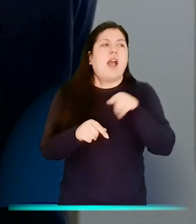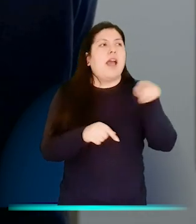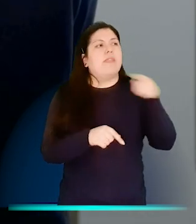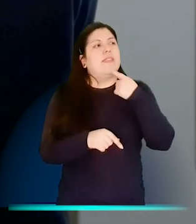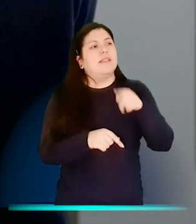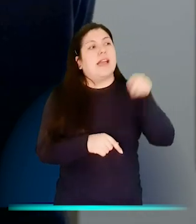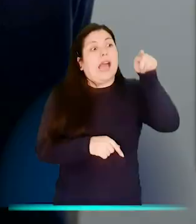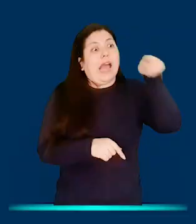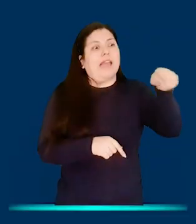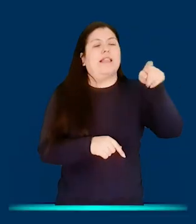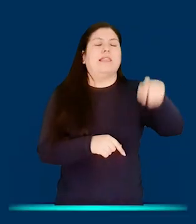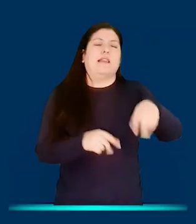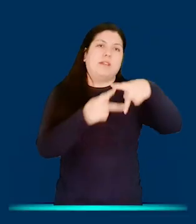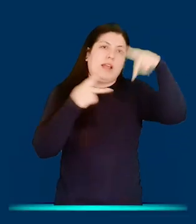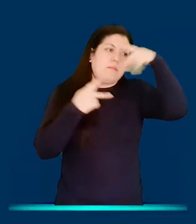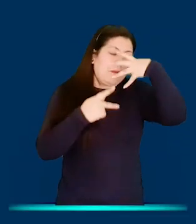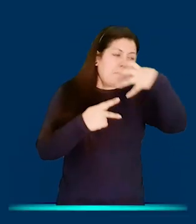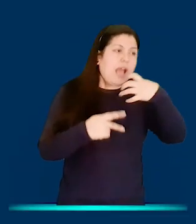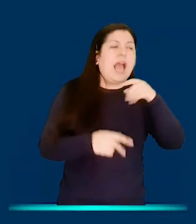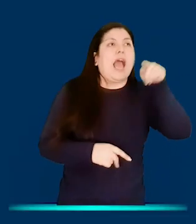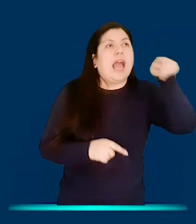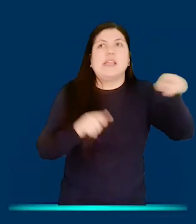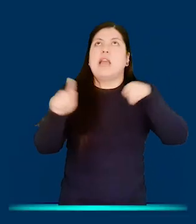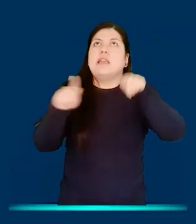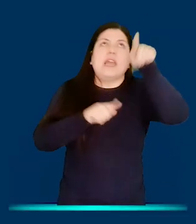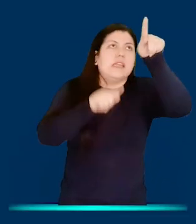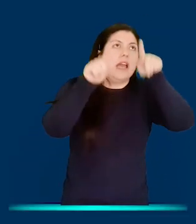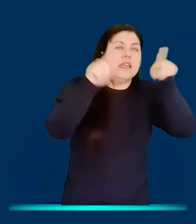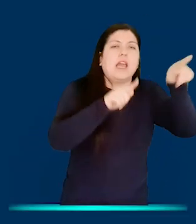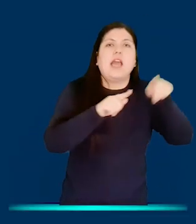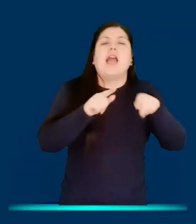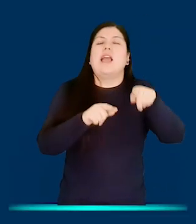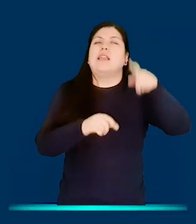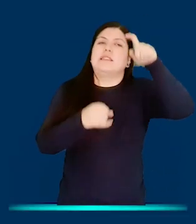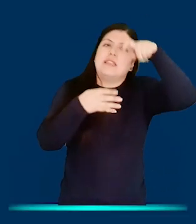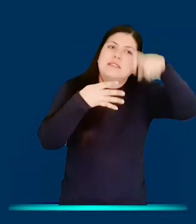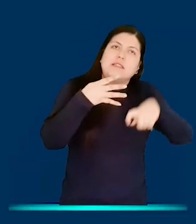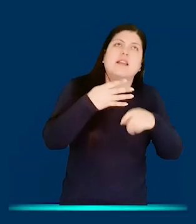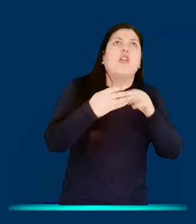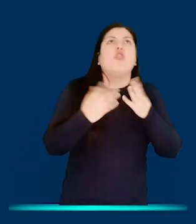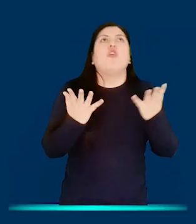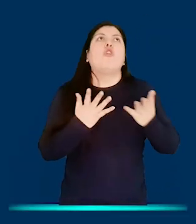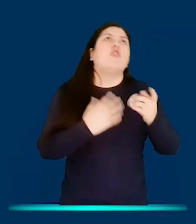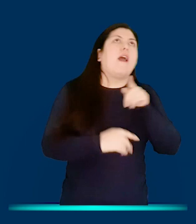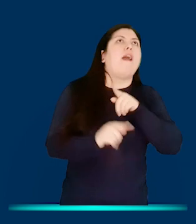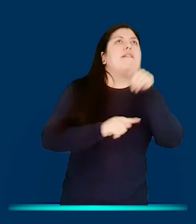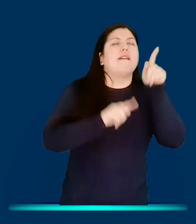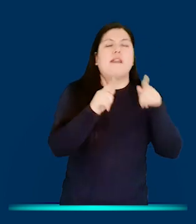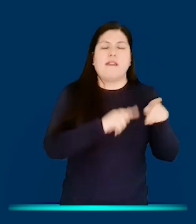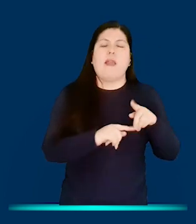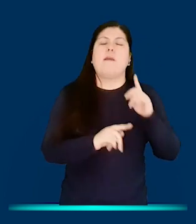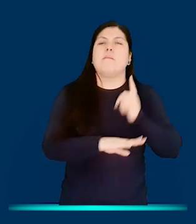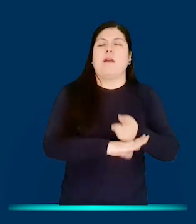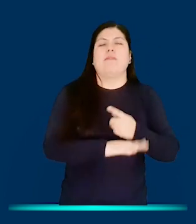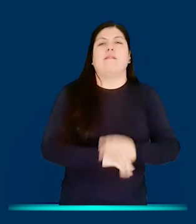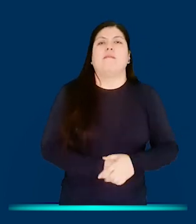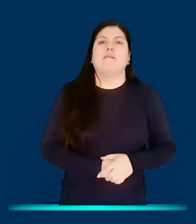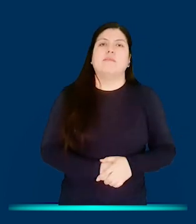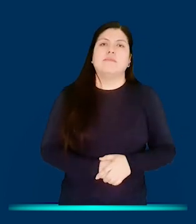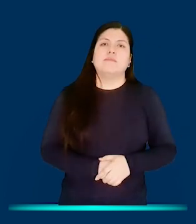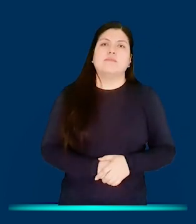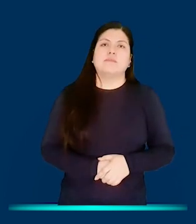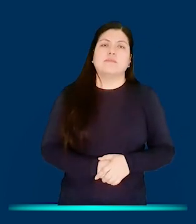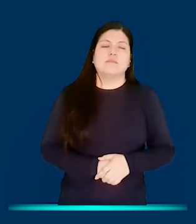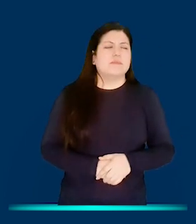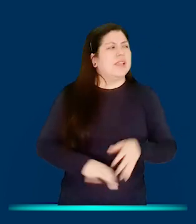que también crea un mapa de riesgo y se focaliza, digamos, la implementación de esa biometría en las zonas que más lo